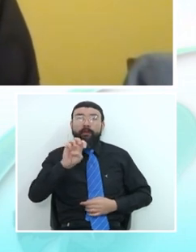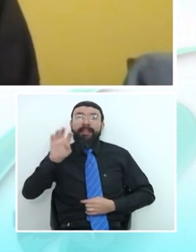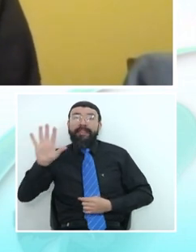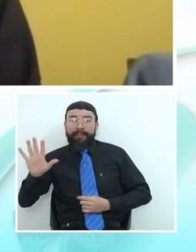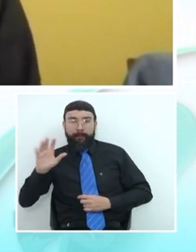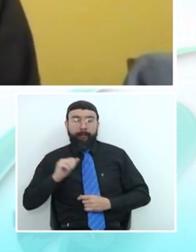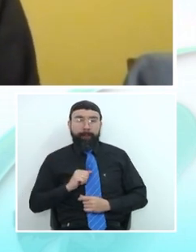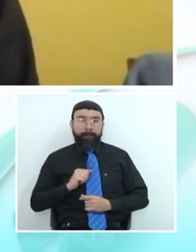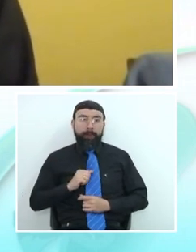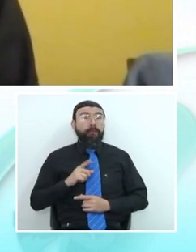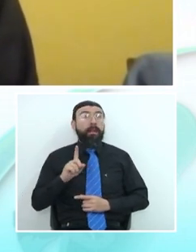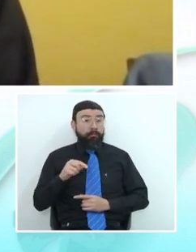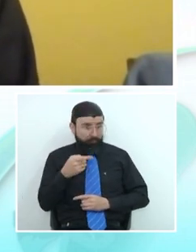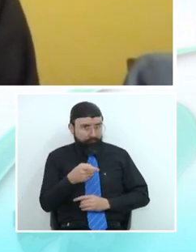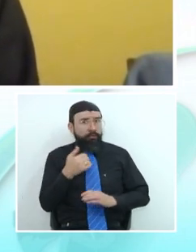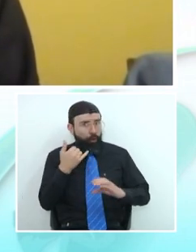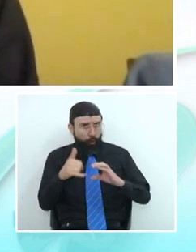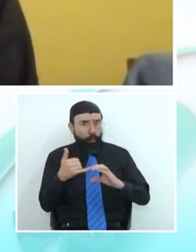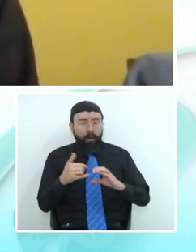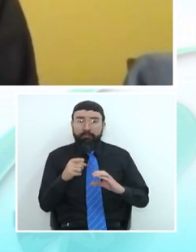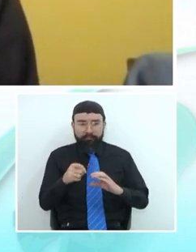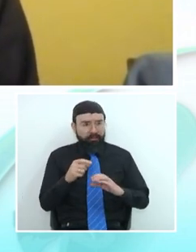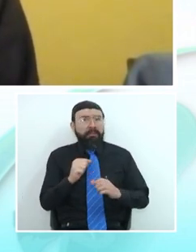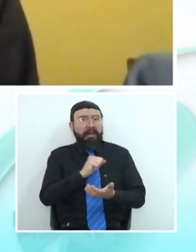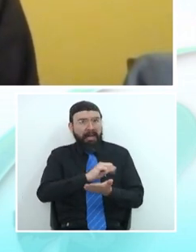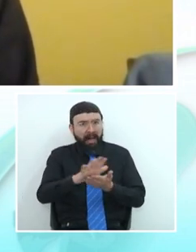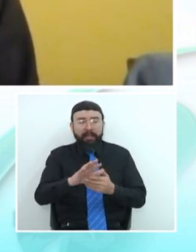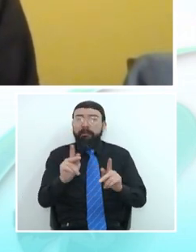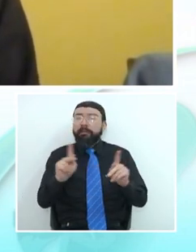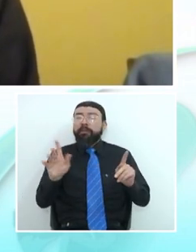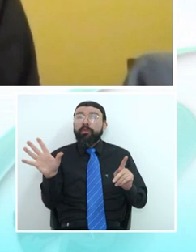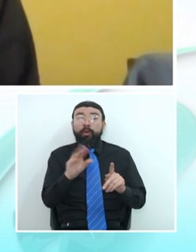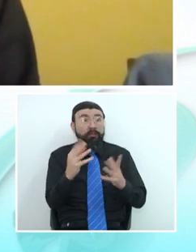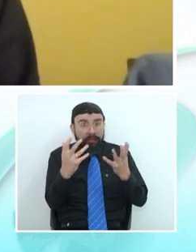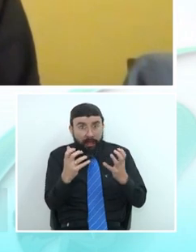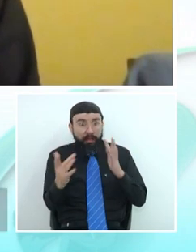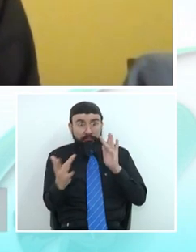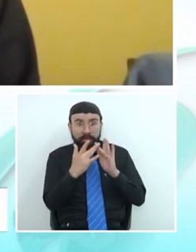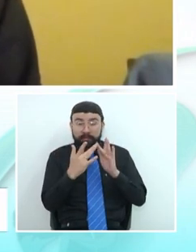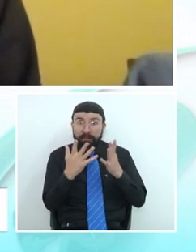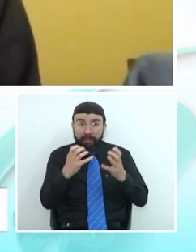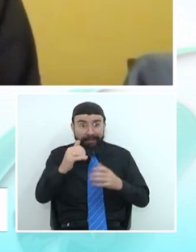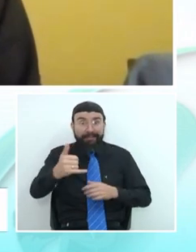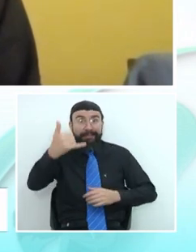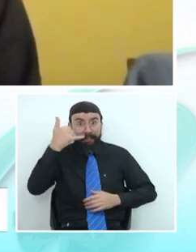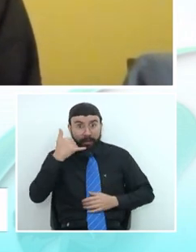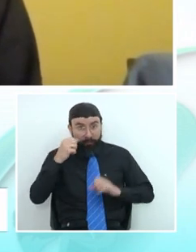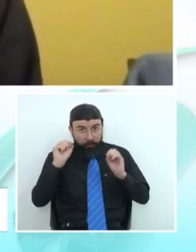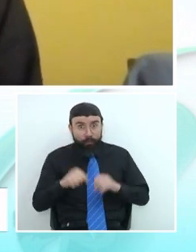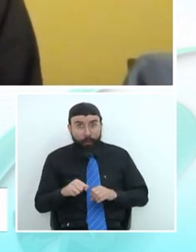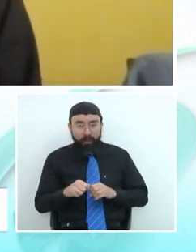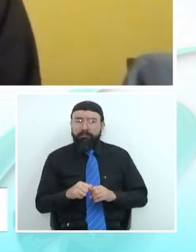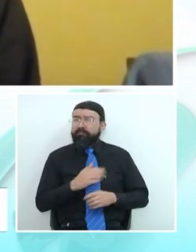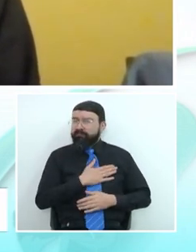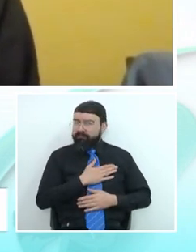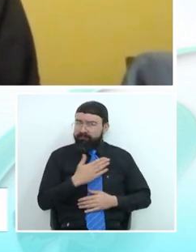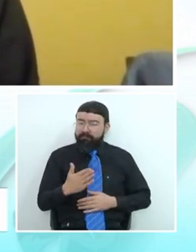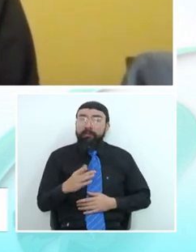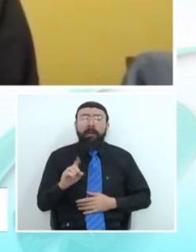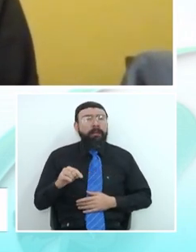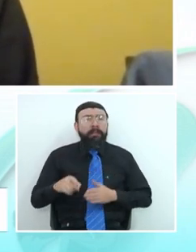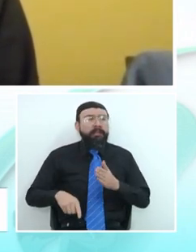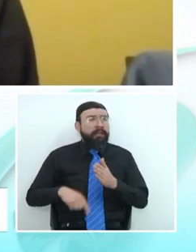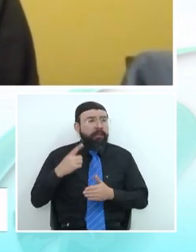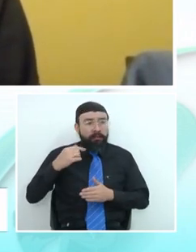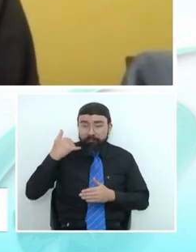660-1880-95. Y es el WhatsApp, doctor Rojas, que es gratuito para todos los que quieran llamarnos. Y también hay un teléfono directo. Ahí está,